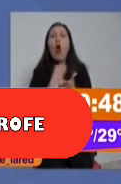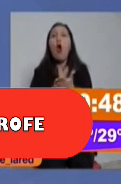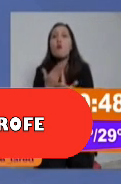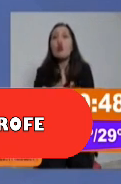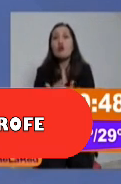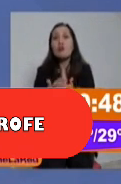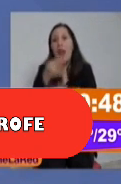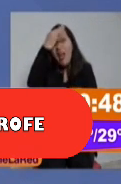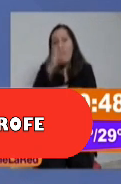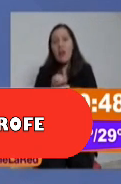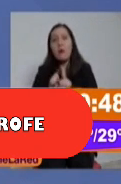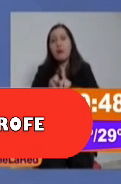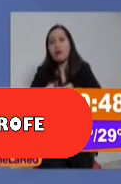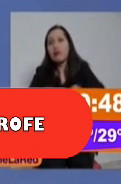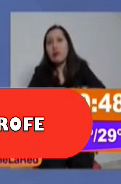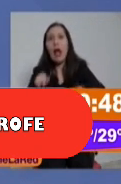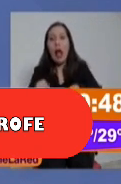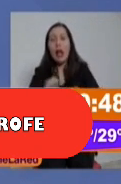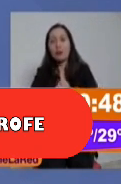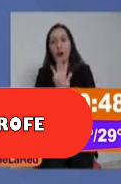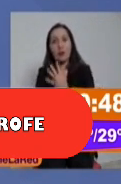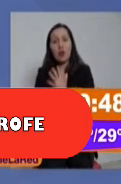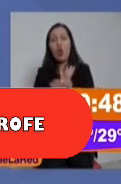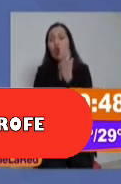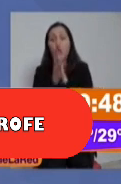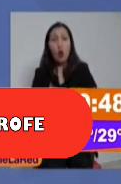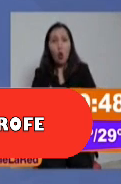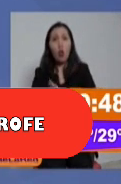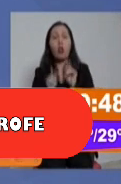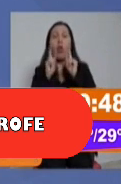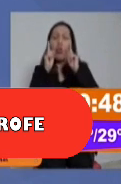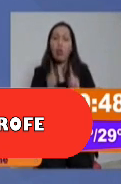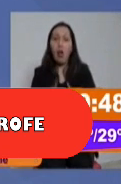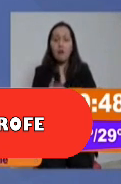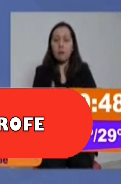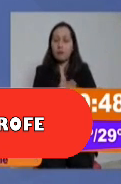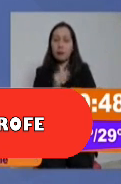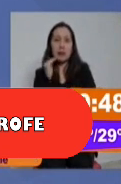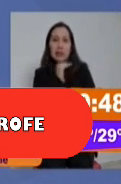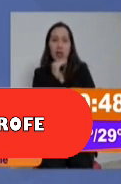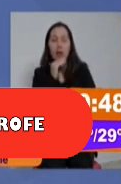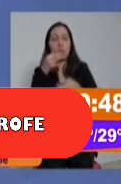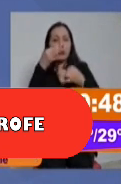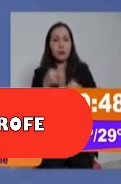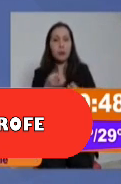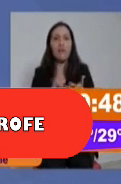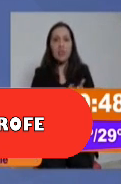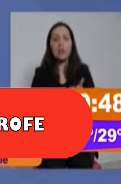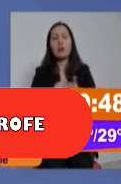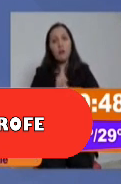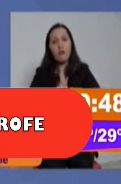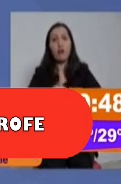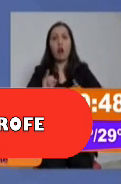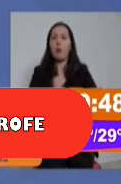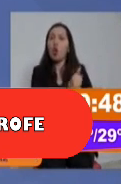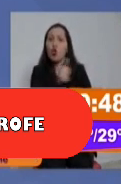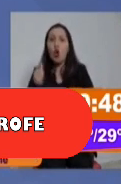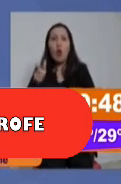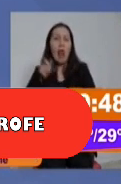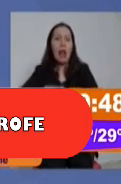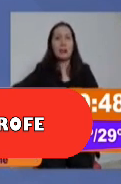en nuestro país. Y todas ellas van a ser debida, oportuna y verazmente informadas a toda